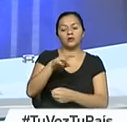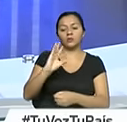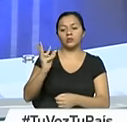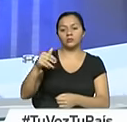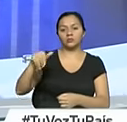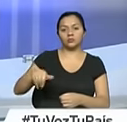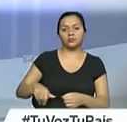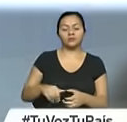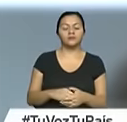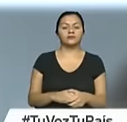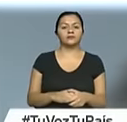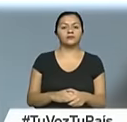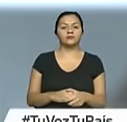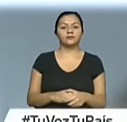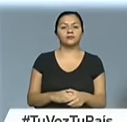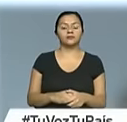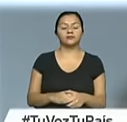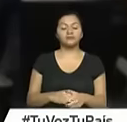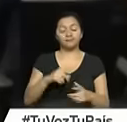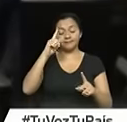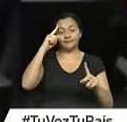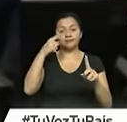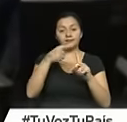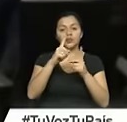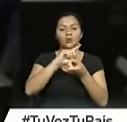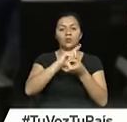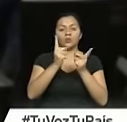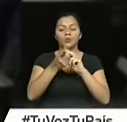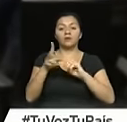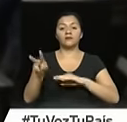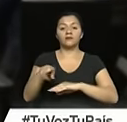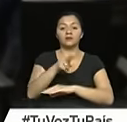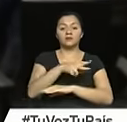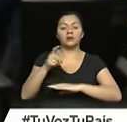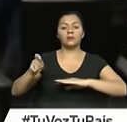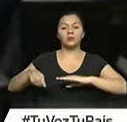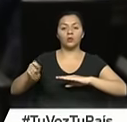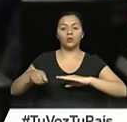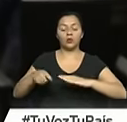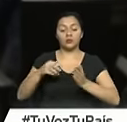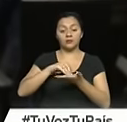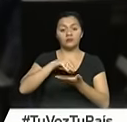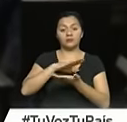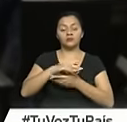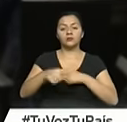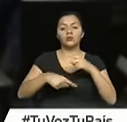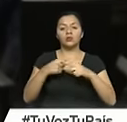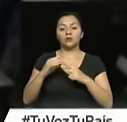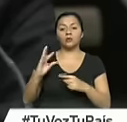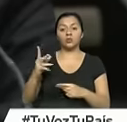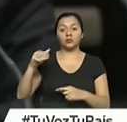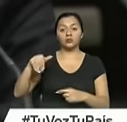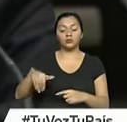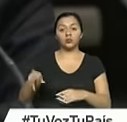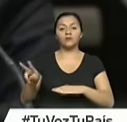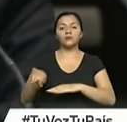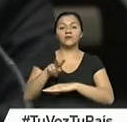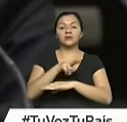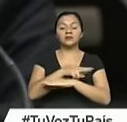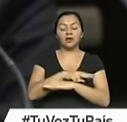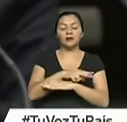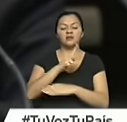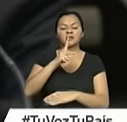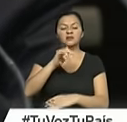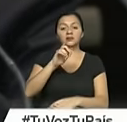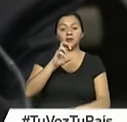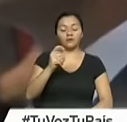Suramericanas. En el marco del encuentro de fiscales y procuradores de Estado efectuado en UNASUR, el fiscal Galo Chiriboga